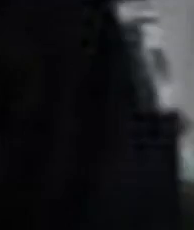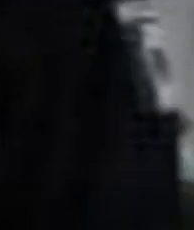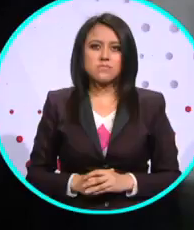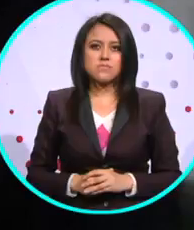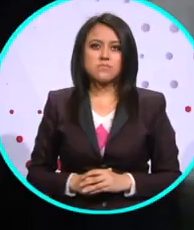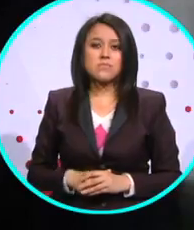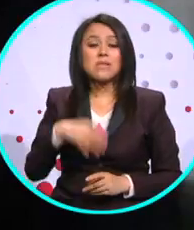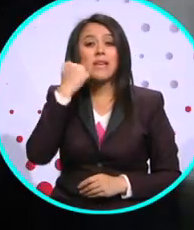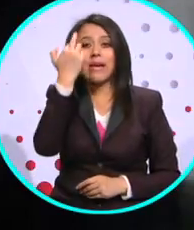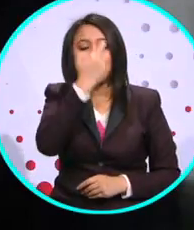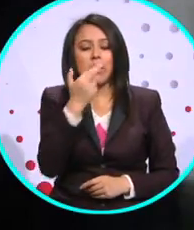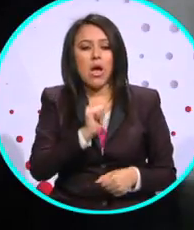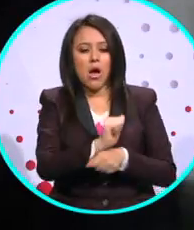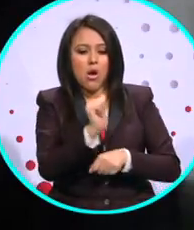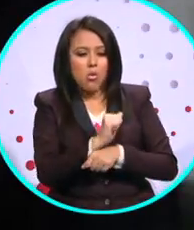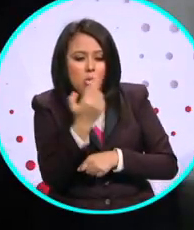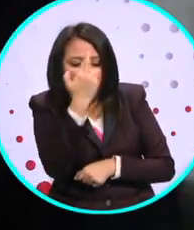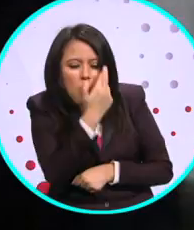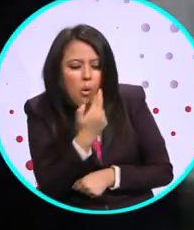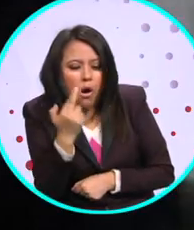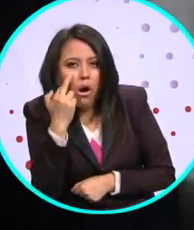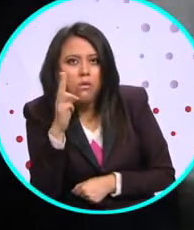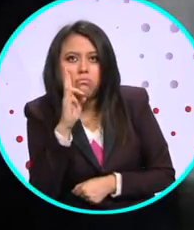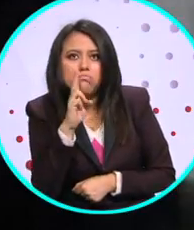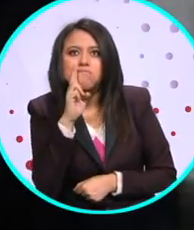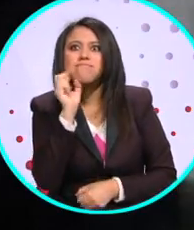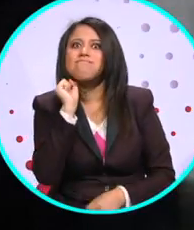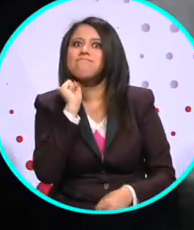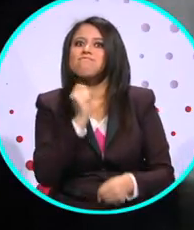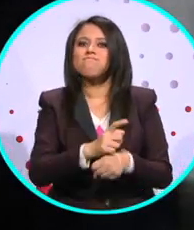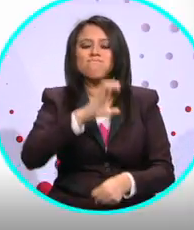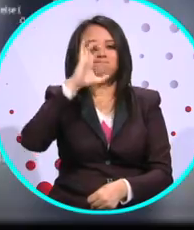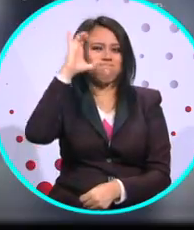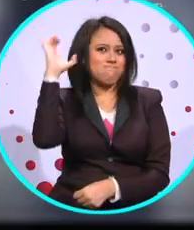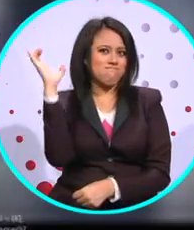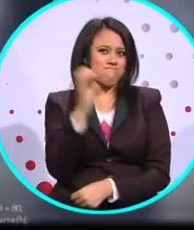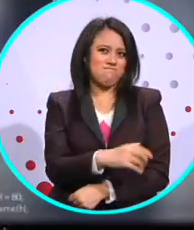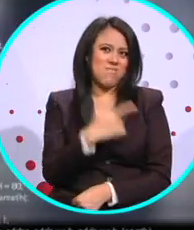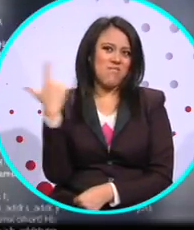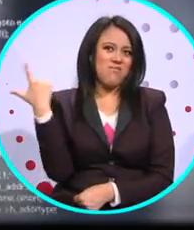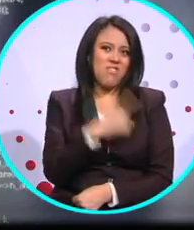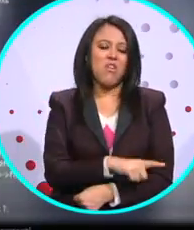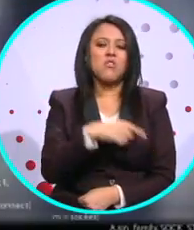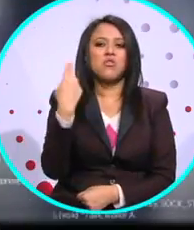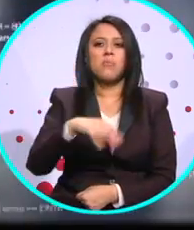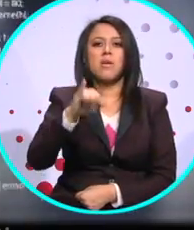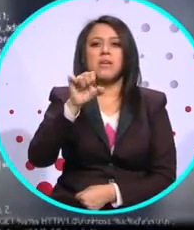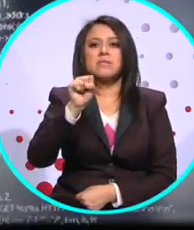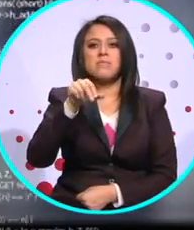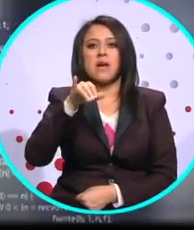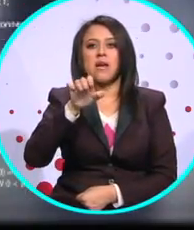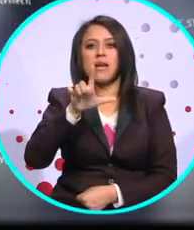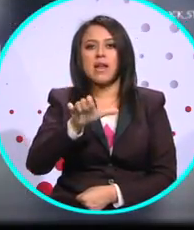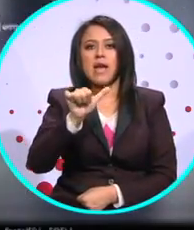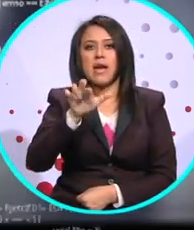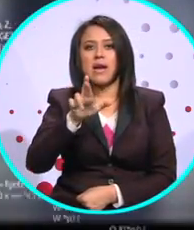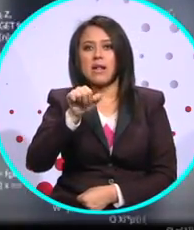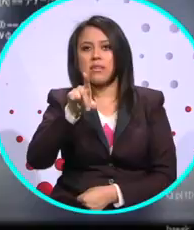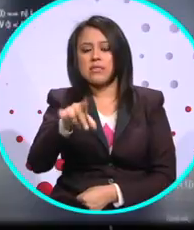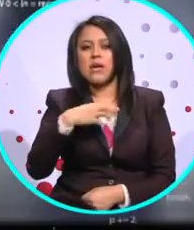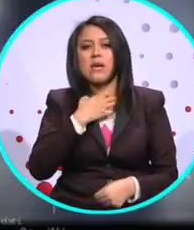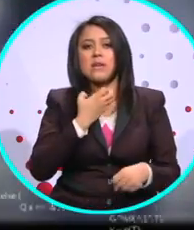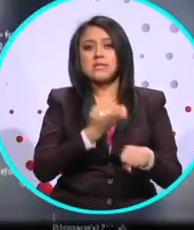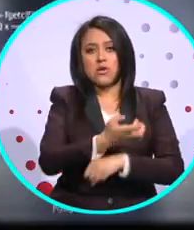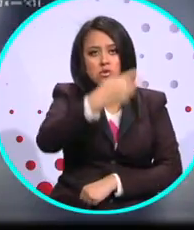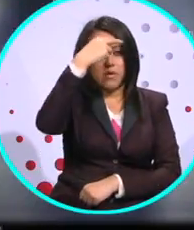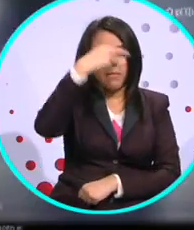acudió a investigar un robo de vehículo y destapó una cloaca del crimen organizado. Ismael Aranda López es policía municipal en Chimalhuacán, Estado de México,